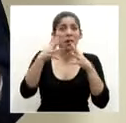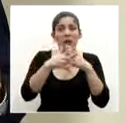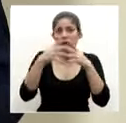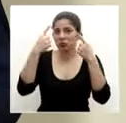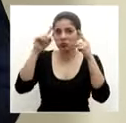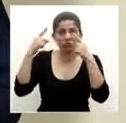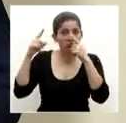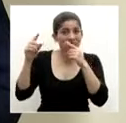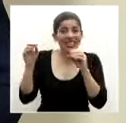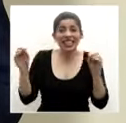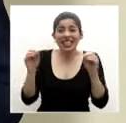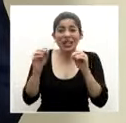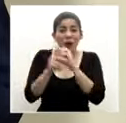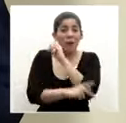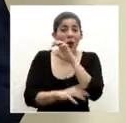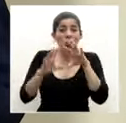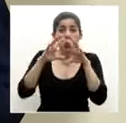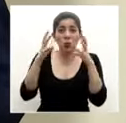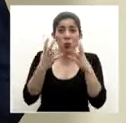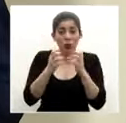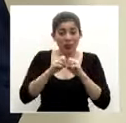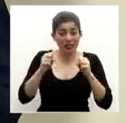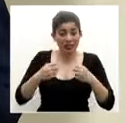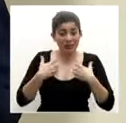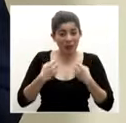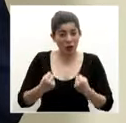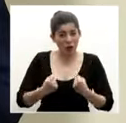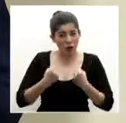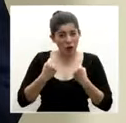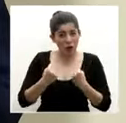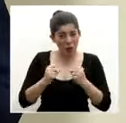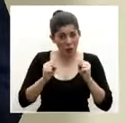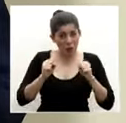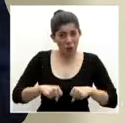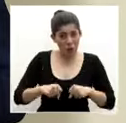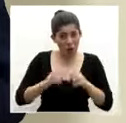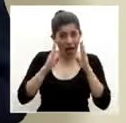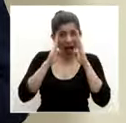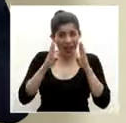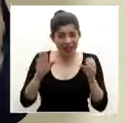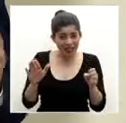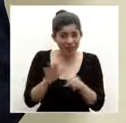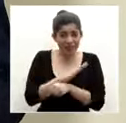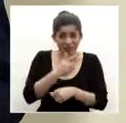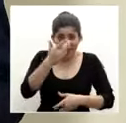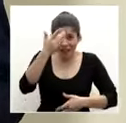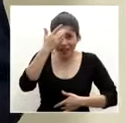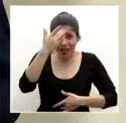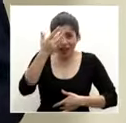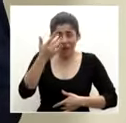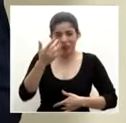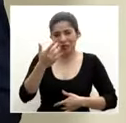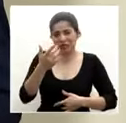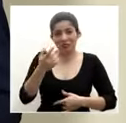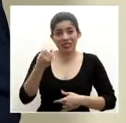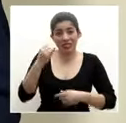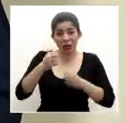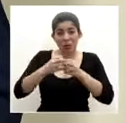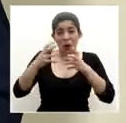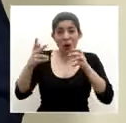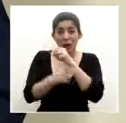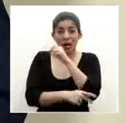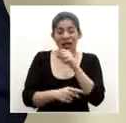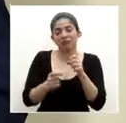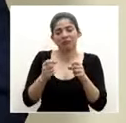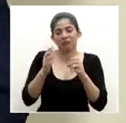Unidos, ningún país del mundo tiene un sistema de salud tan robusto que pueda atender todos los casos que puedan materializarse en un